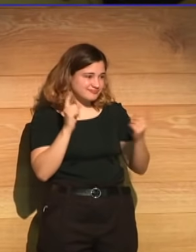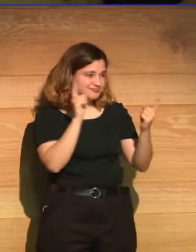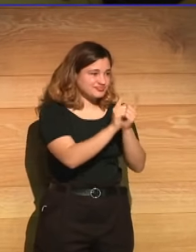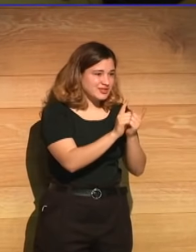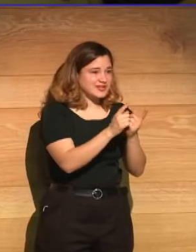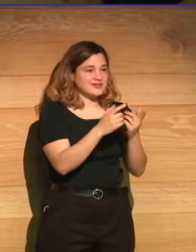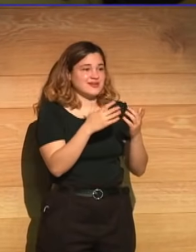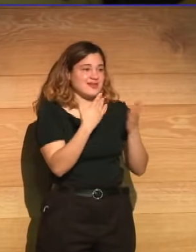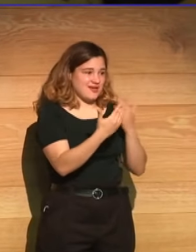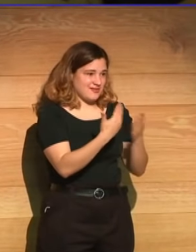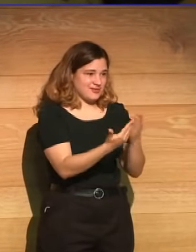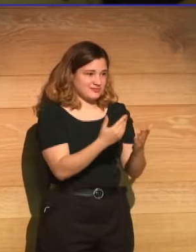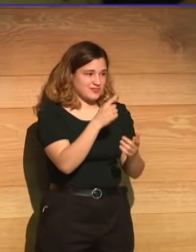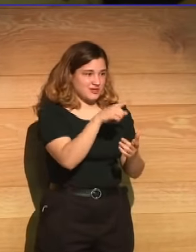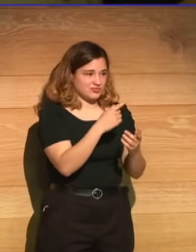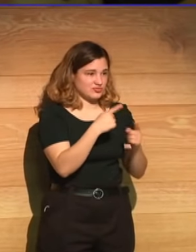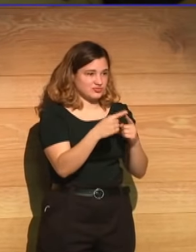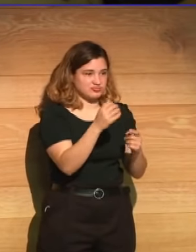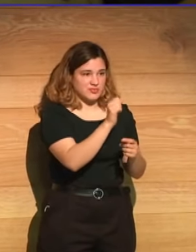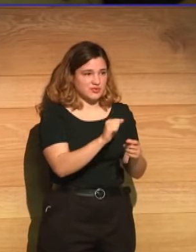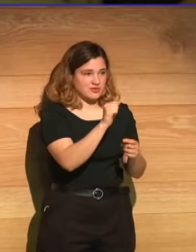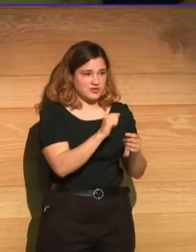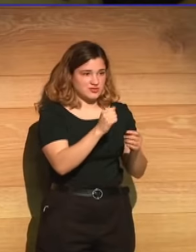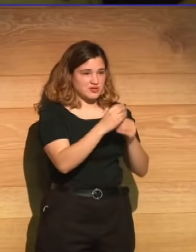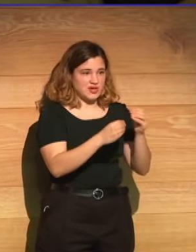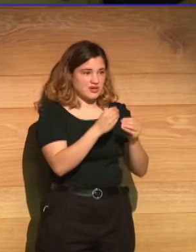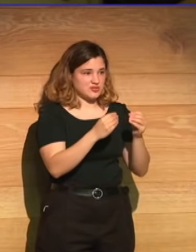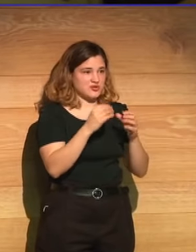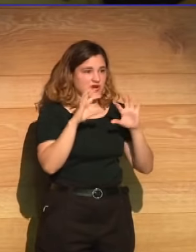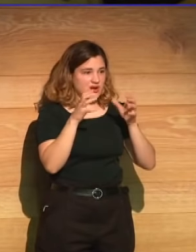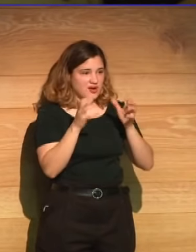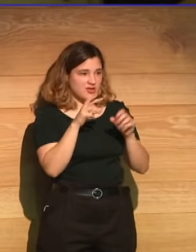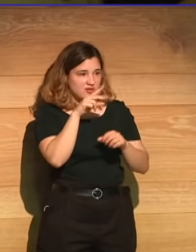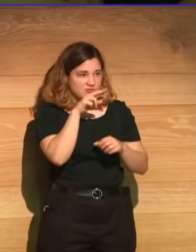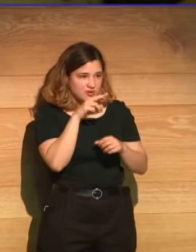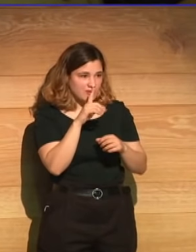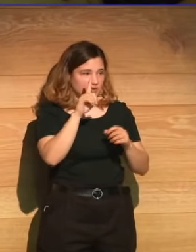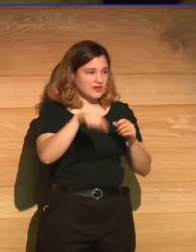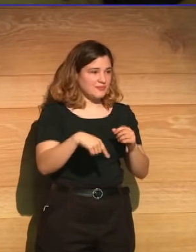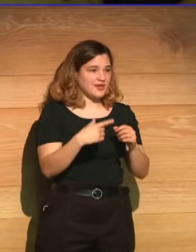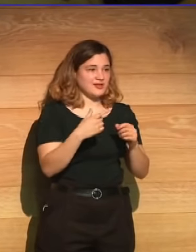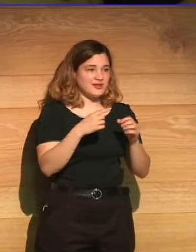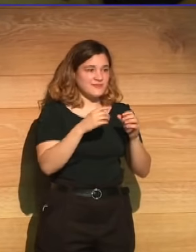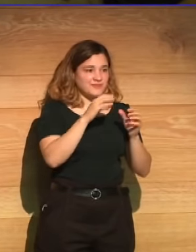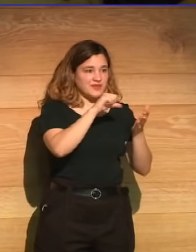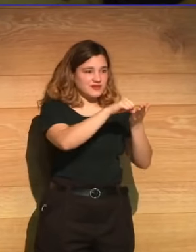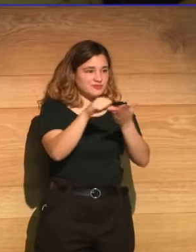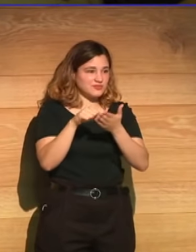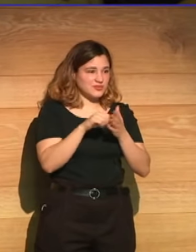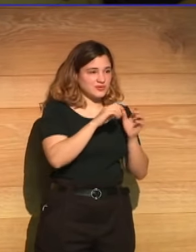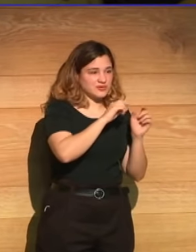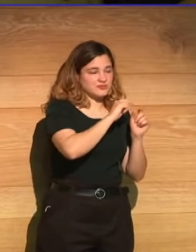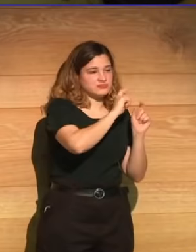cosas increíbles, hablaba de la radio, han hecho podcast, han ido recorriendo esas comunidades ellos mismos,